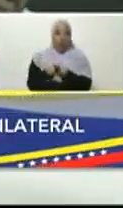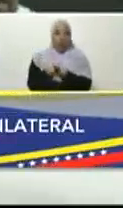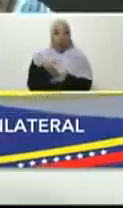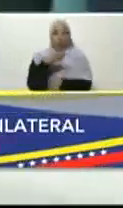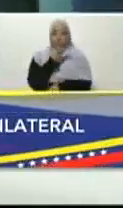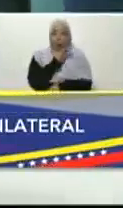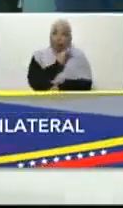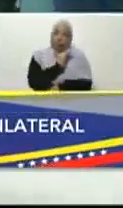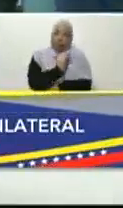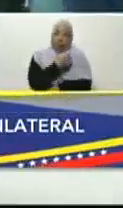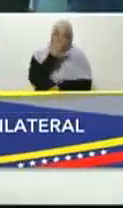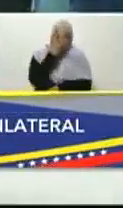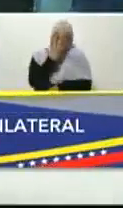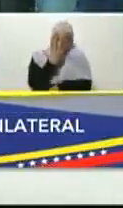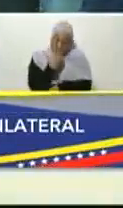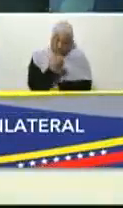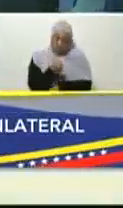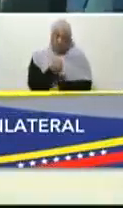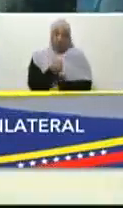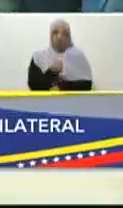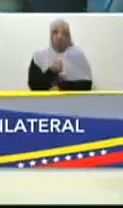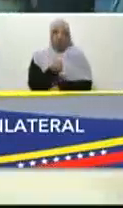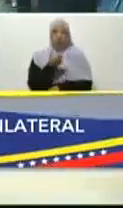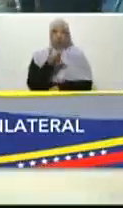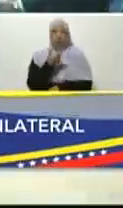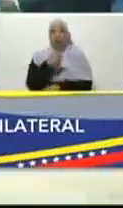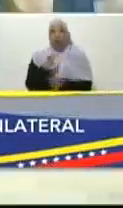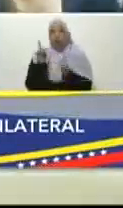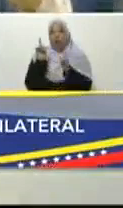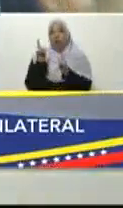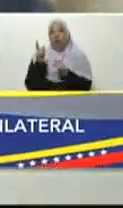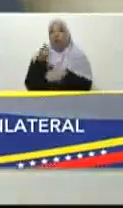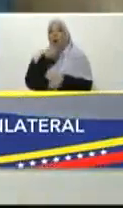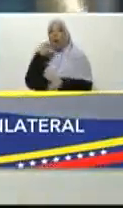tristeza de haberlo perdido tan temprano.